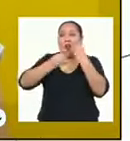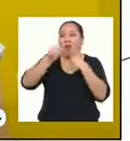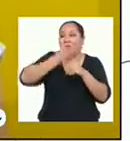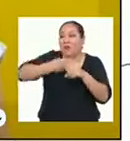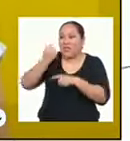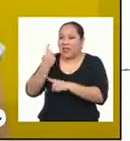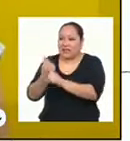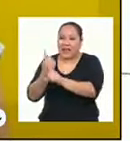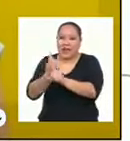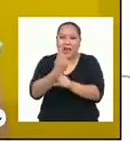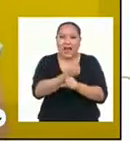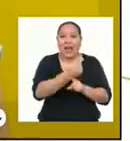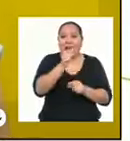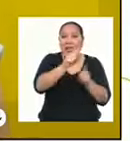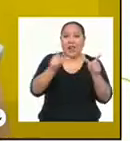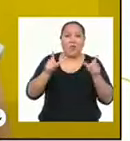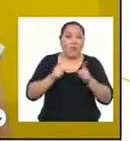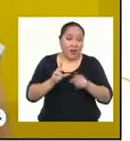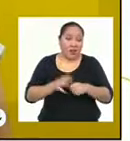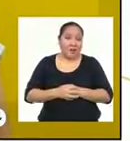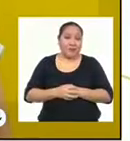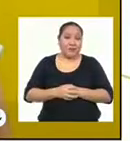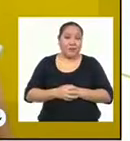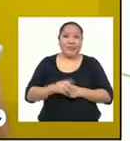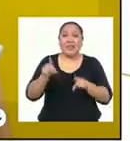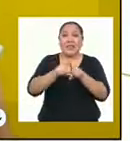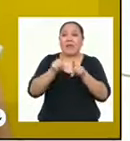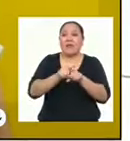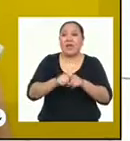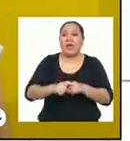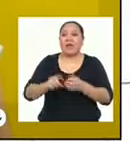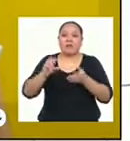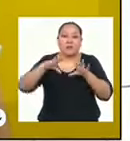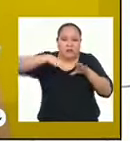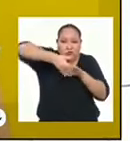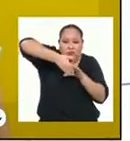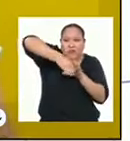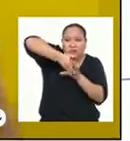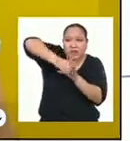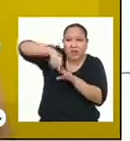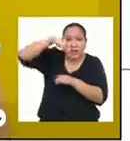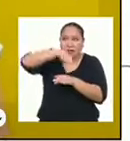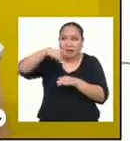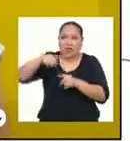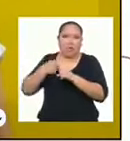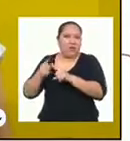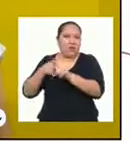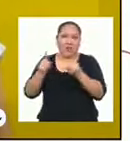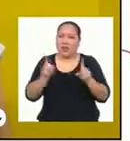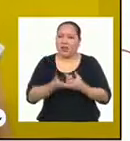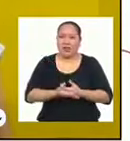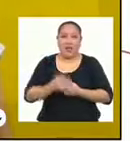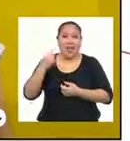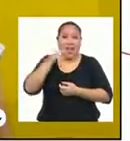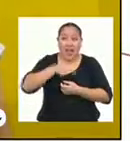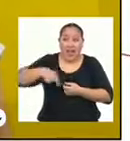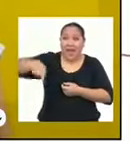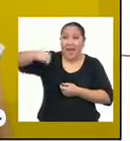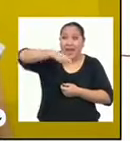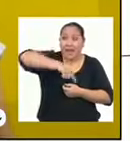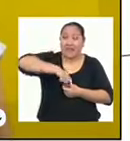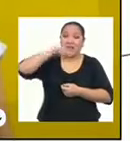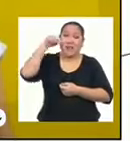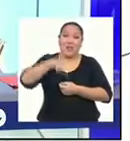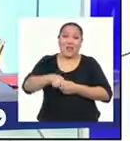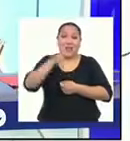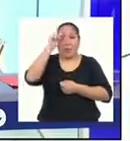tenemos en cada región. Aparte de eso, también en la artesanía. Y por eso es que eso nos hace en el Perú